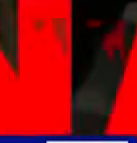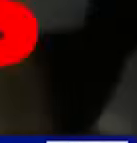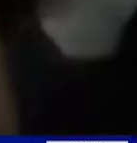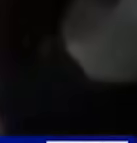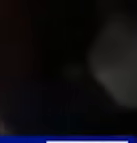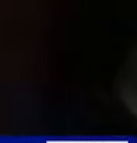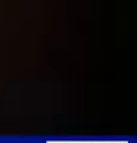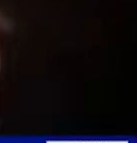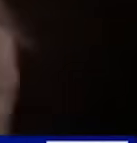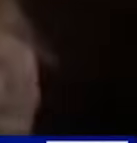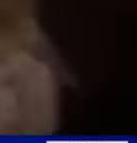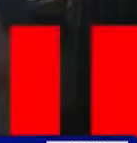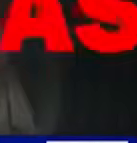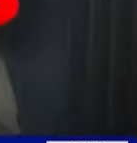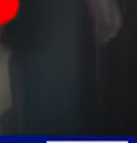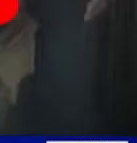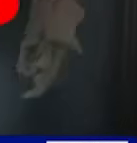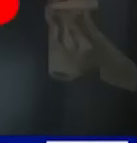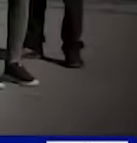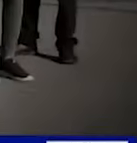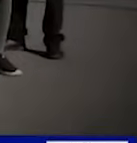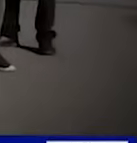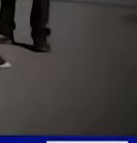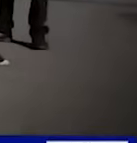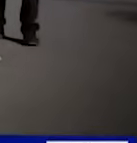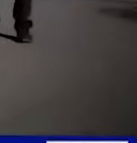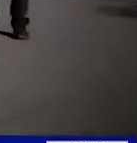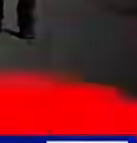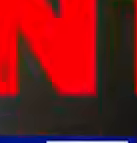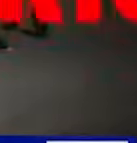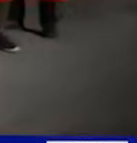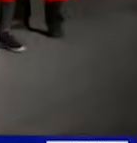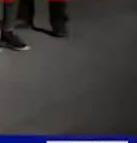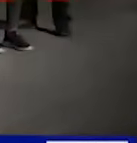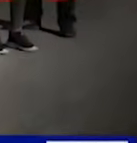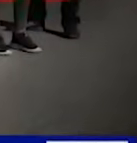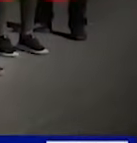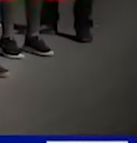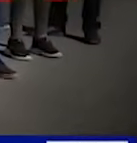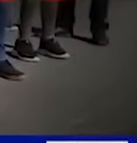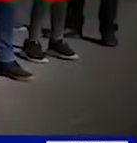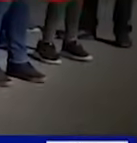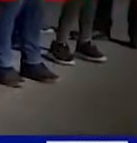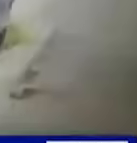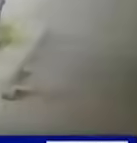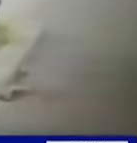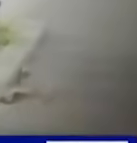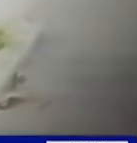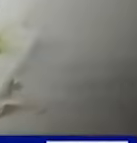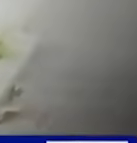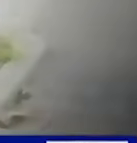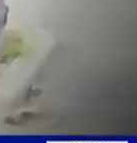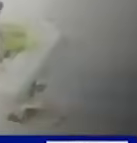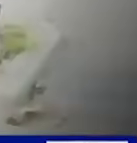Las familias bolivianas se alistan para abrir sus puertas a más de 800.000 censistas voluntarios.